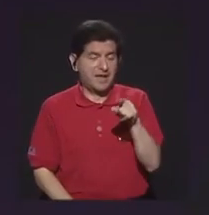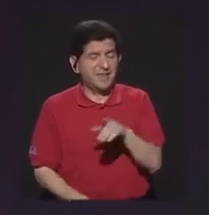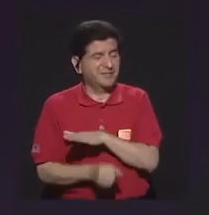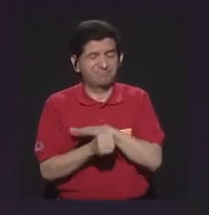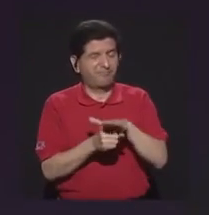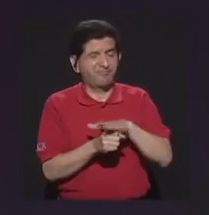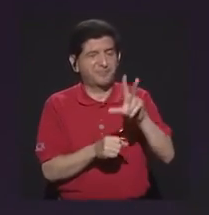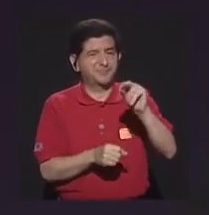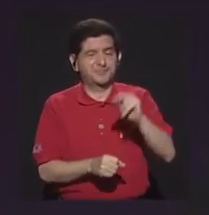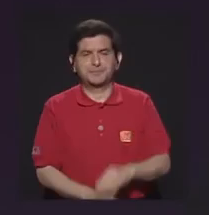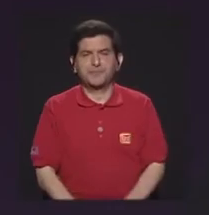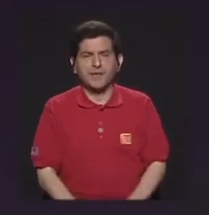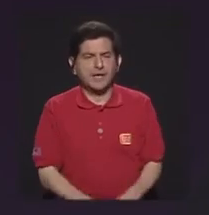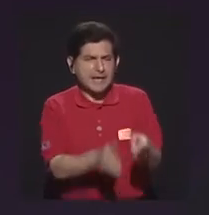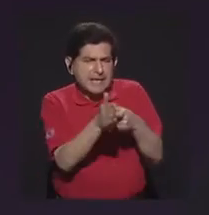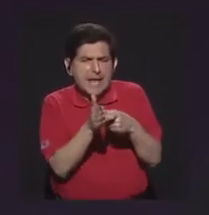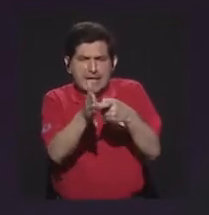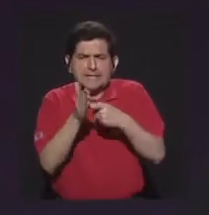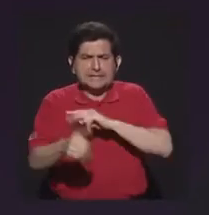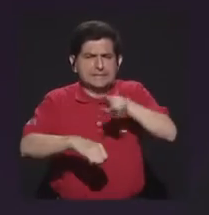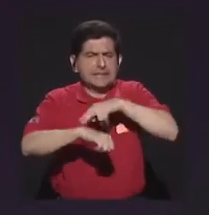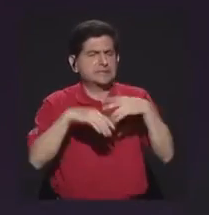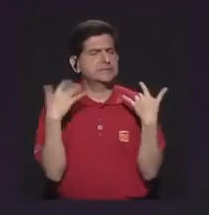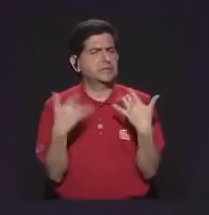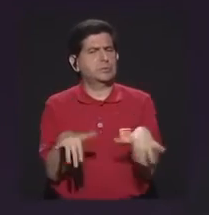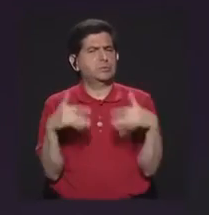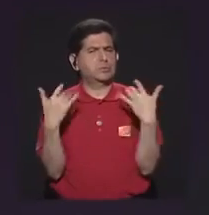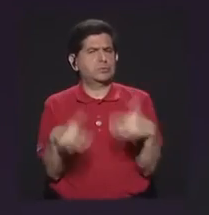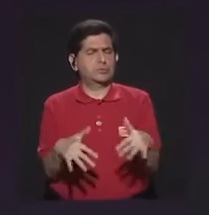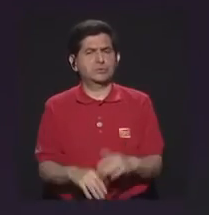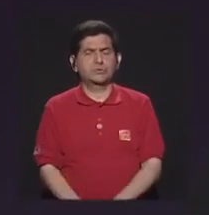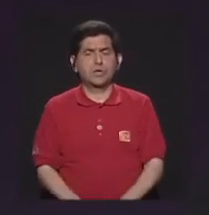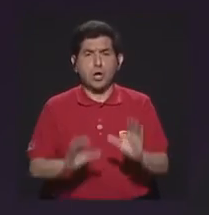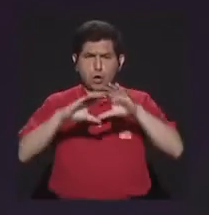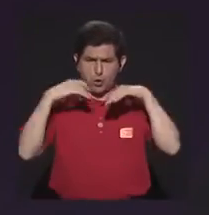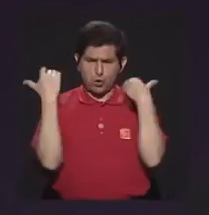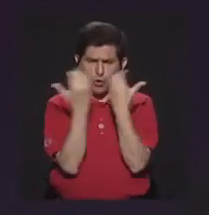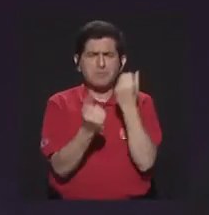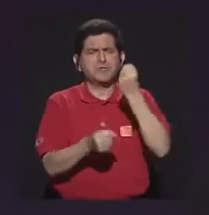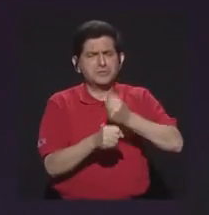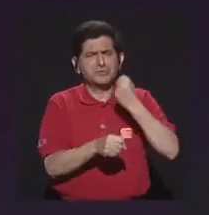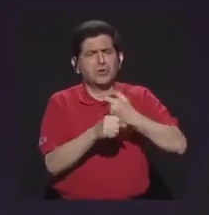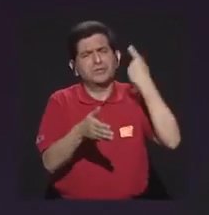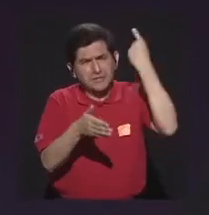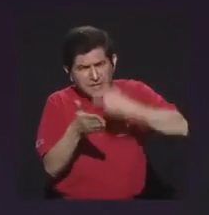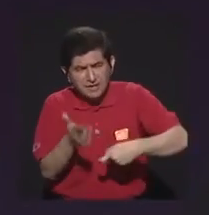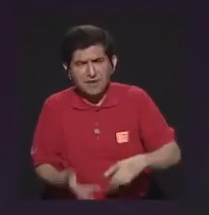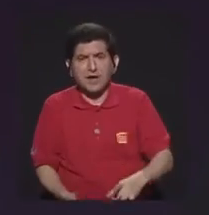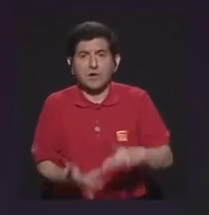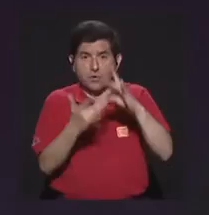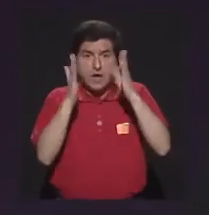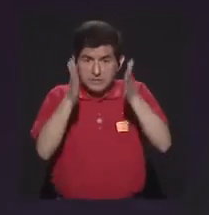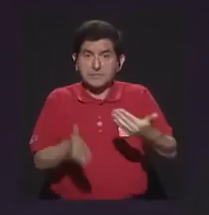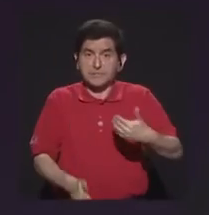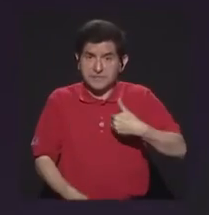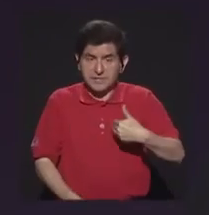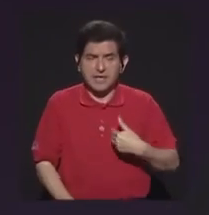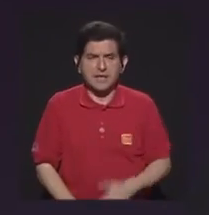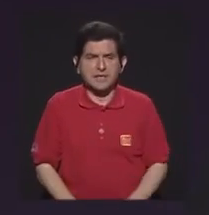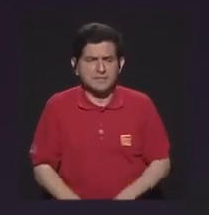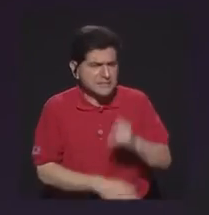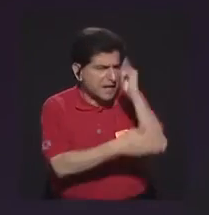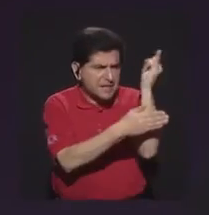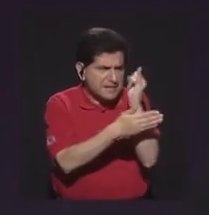insuficiente. Claro. La demanda a nivel nacional es muchísimo, la comisión hace grandes esfuerzos, tiene especialistas, ha diseñado